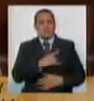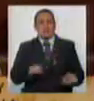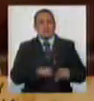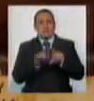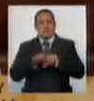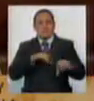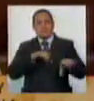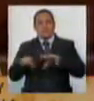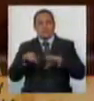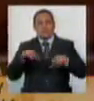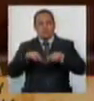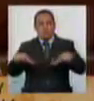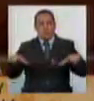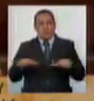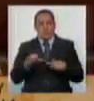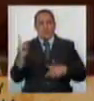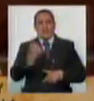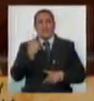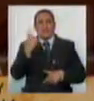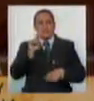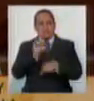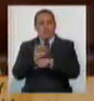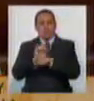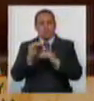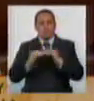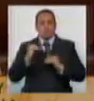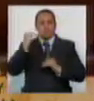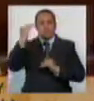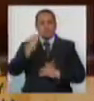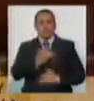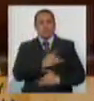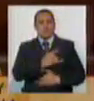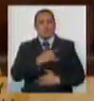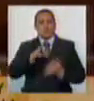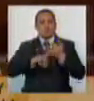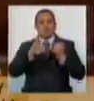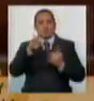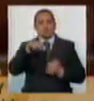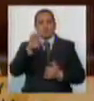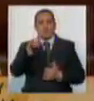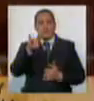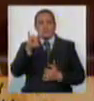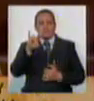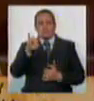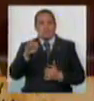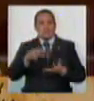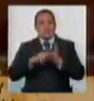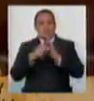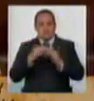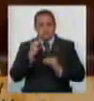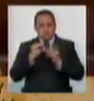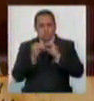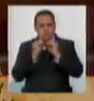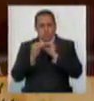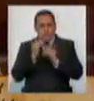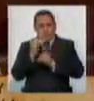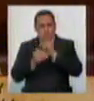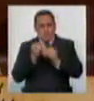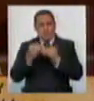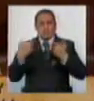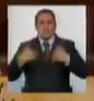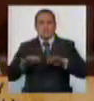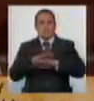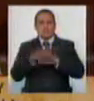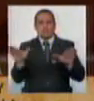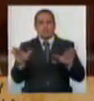la Superintendencia Nacional de Educación Superior Universitaria, SUNEDU, cuya implementación ya se culminó.